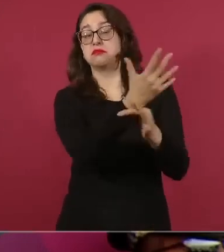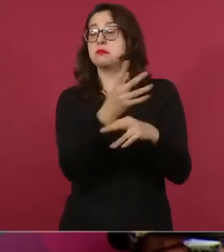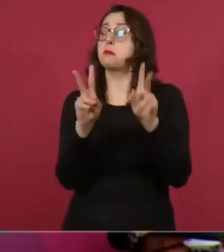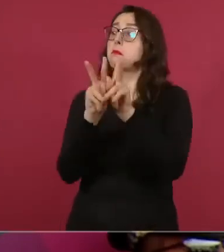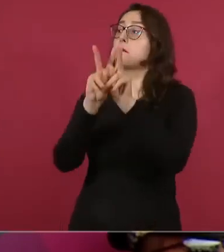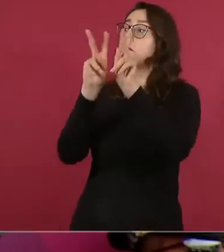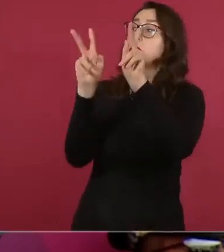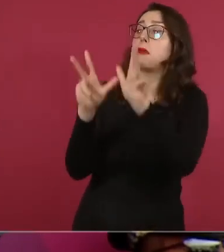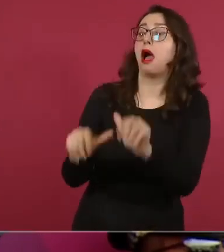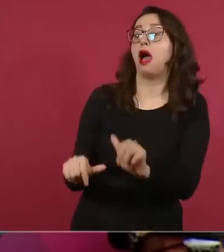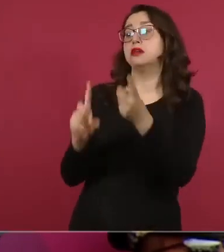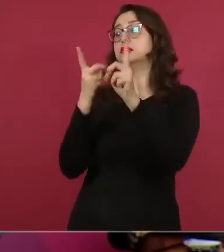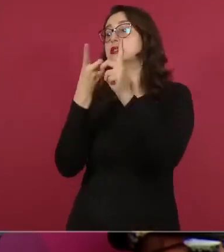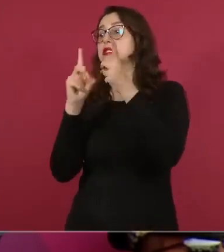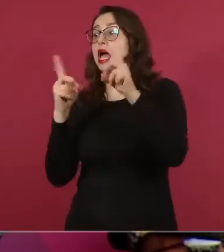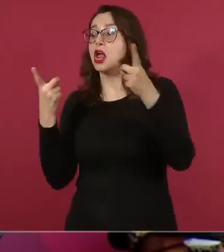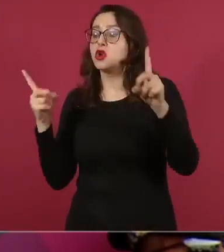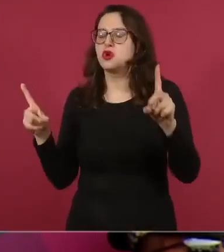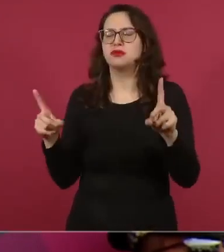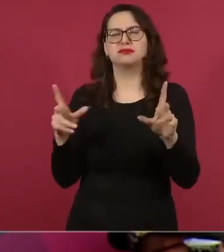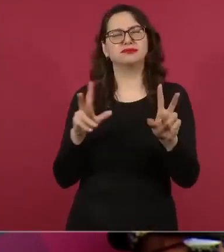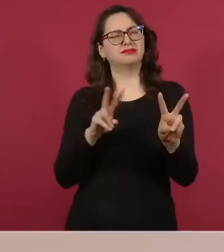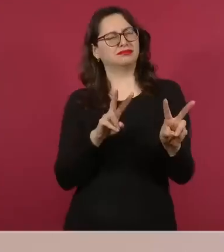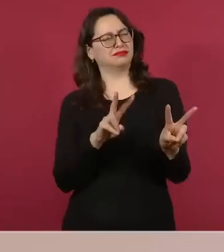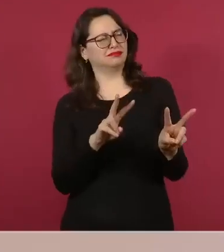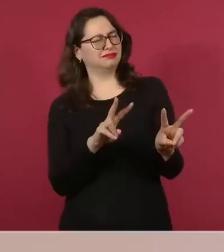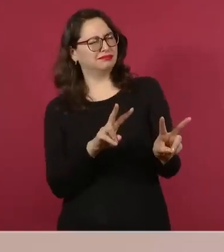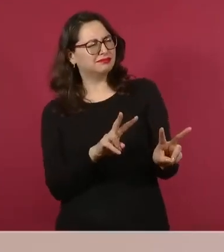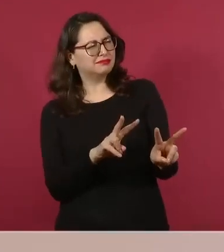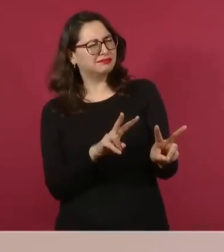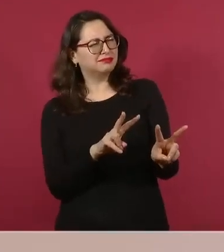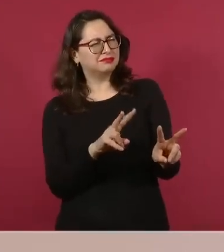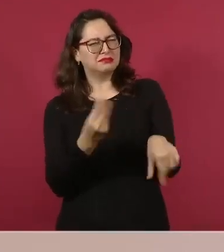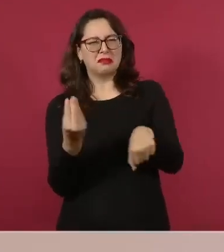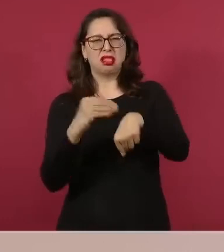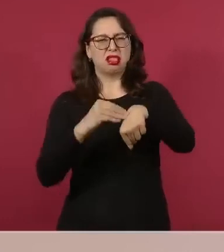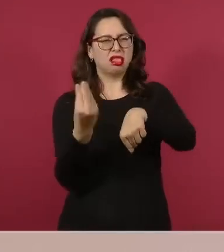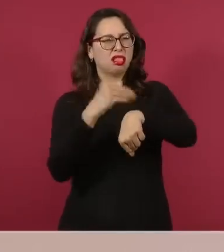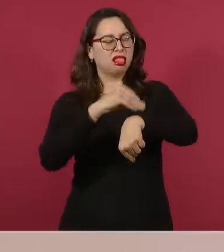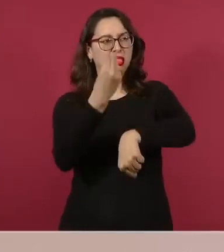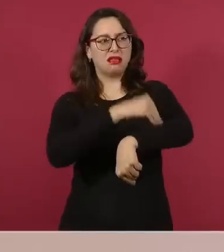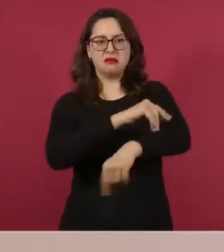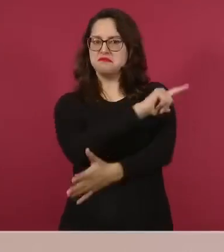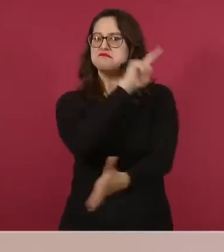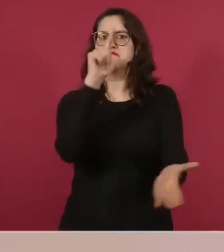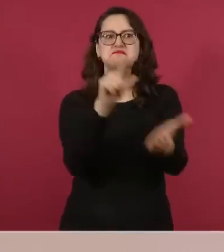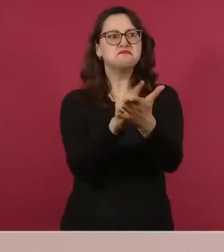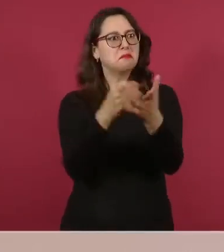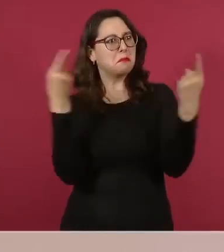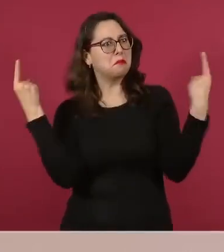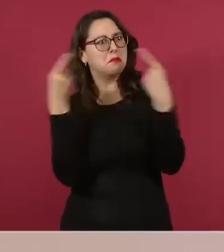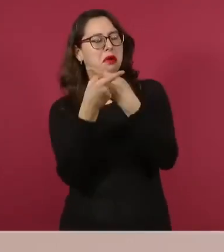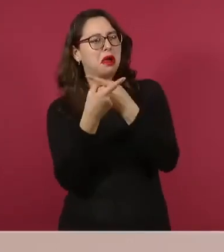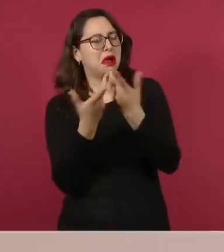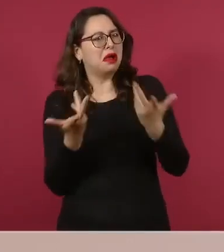paz no descansa en el derecho, sino en la